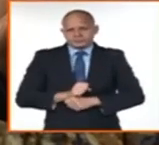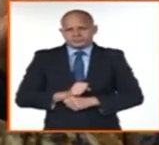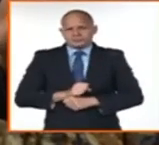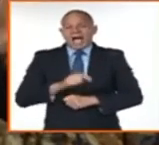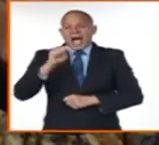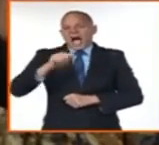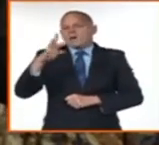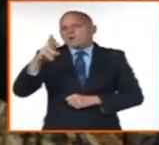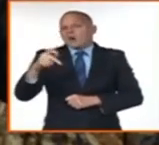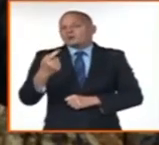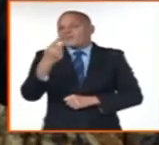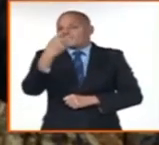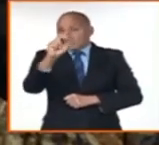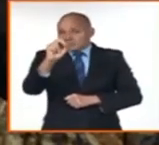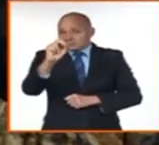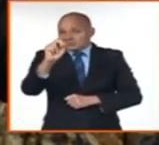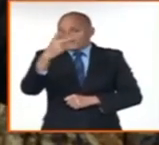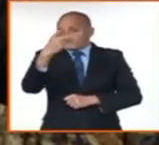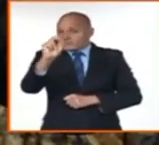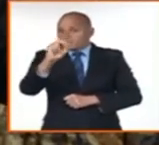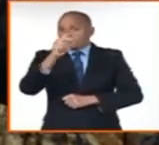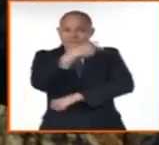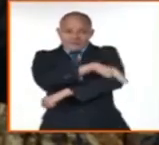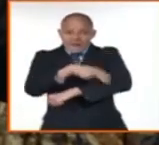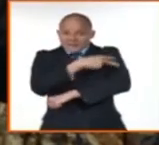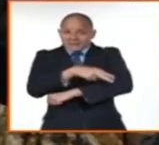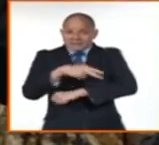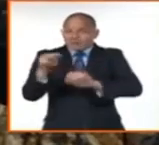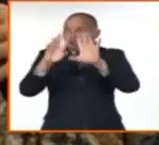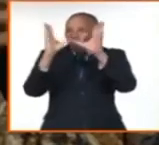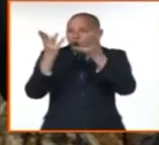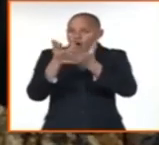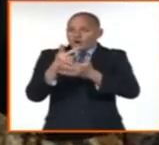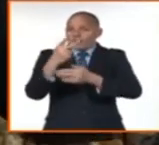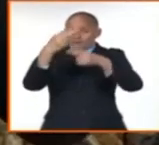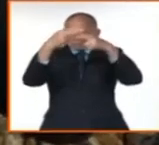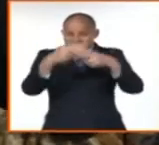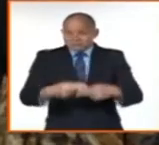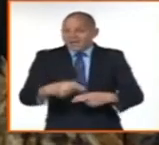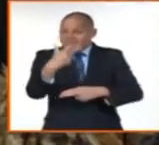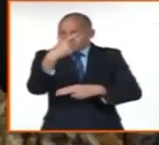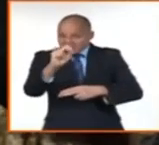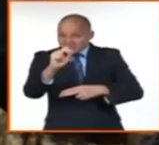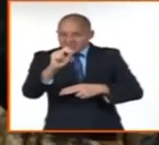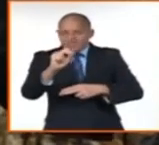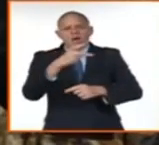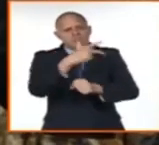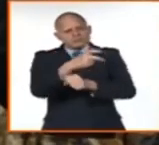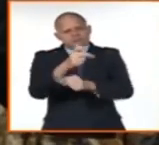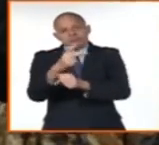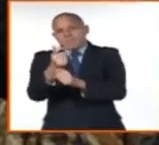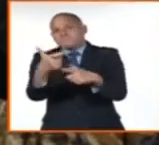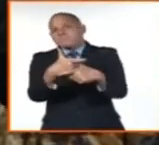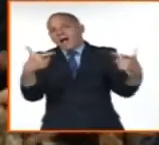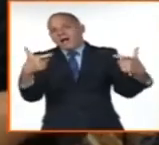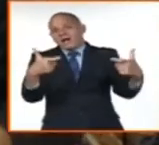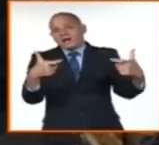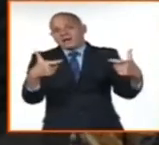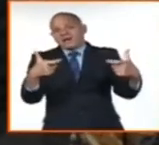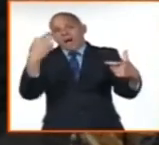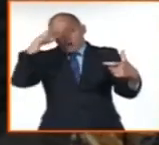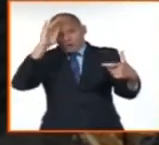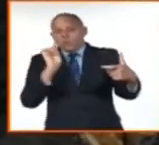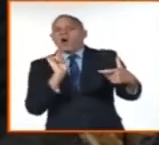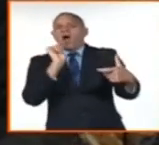europeo, que mediáticamente esa agresividad mediática no está solo con Cuba, está en el mundo. ¿Qué ha hecho Estados